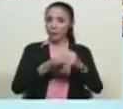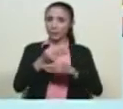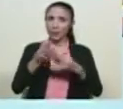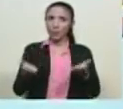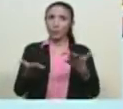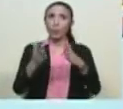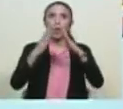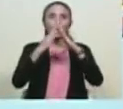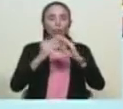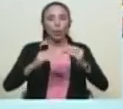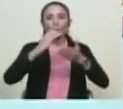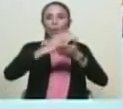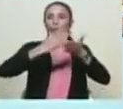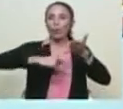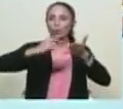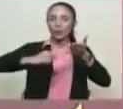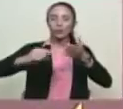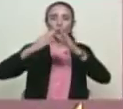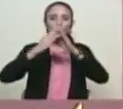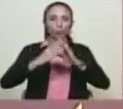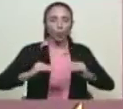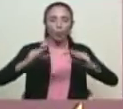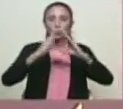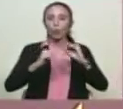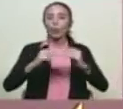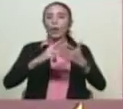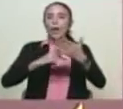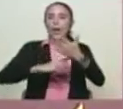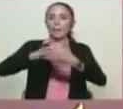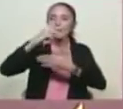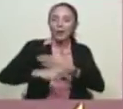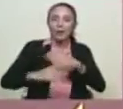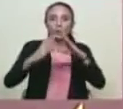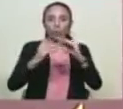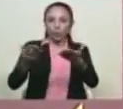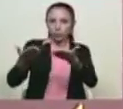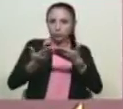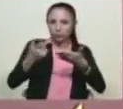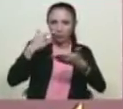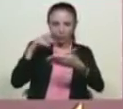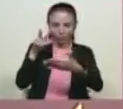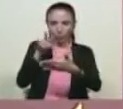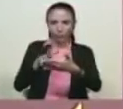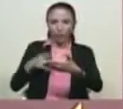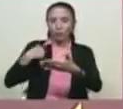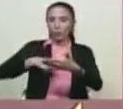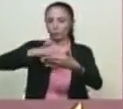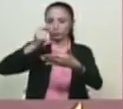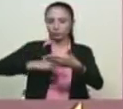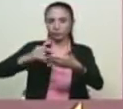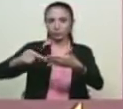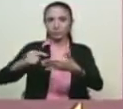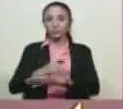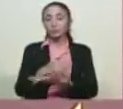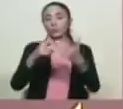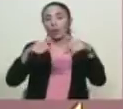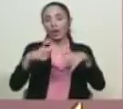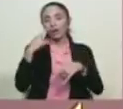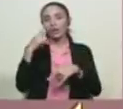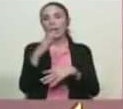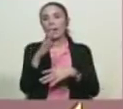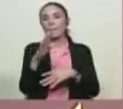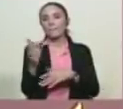Todos los contratos colectivos hay que firmarlos. Fíjense ustedes, está empezando, estamos apenas en el primer